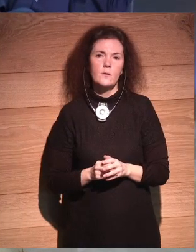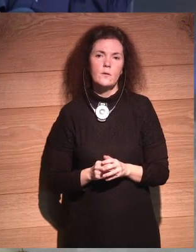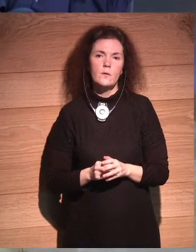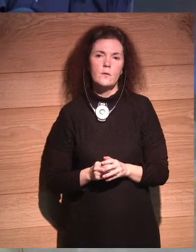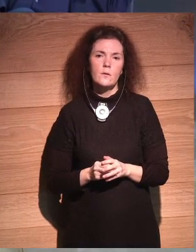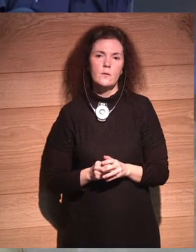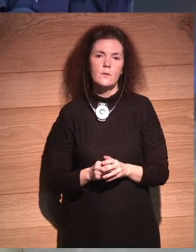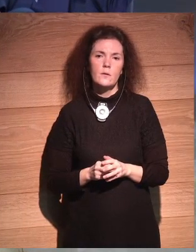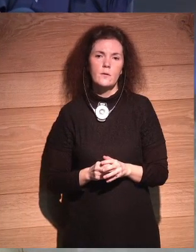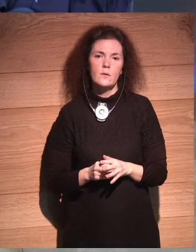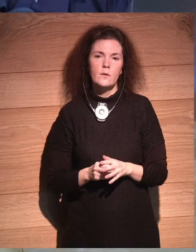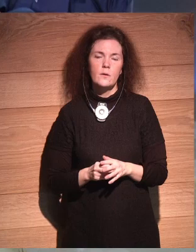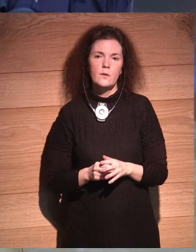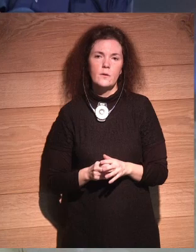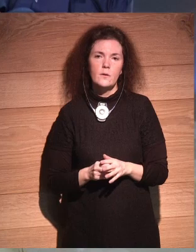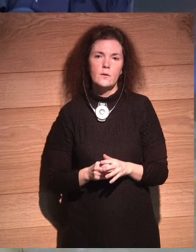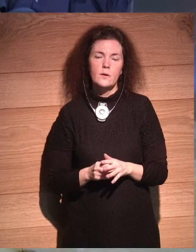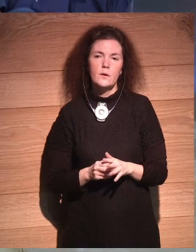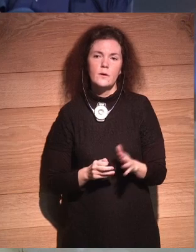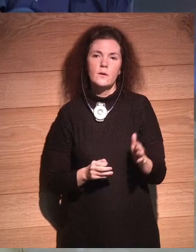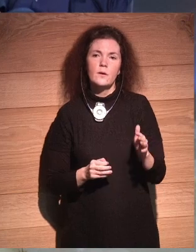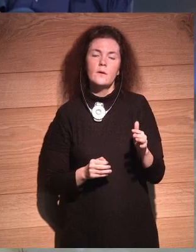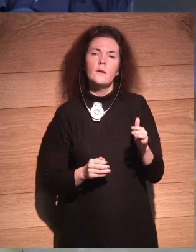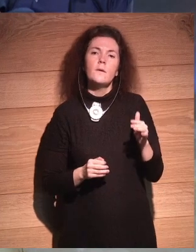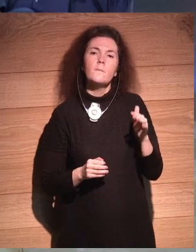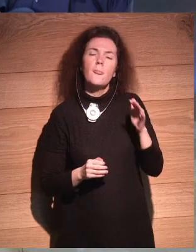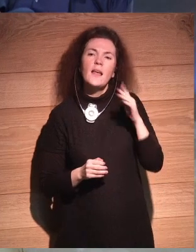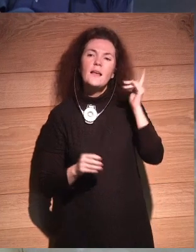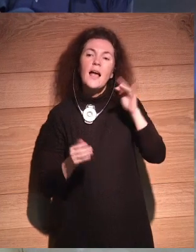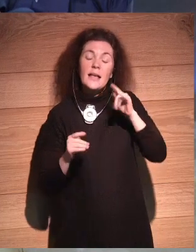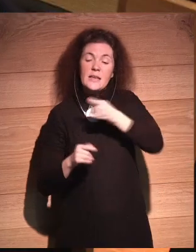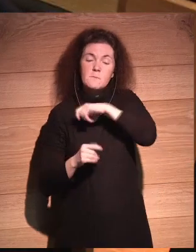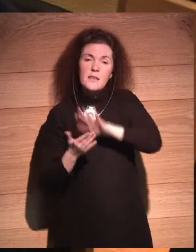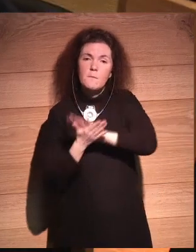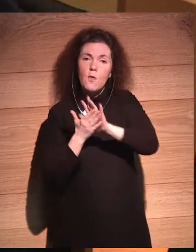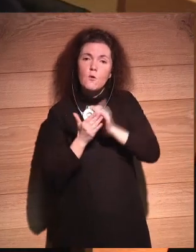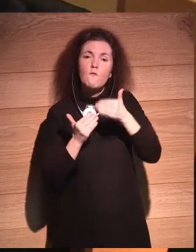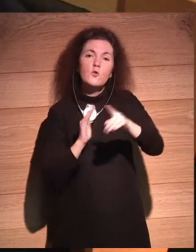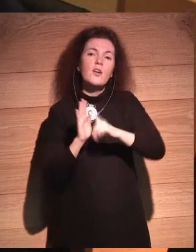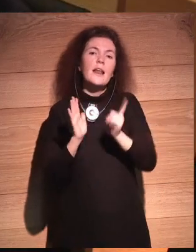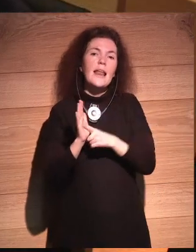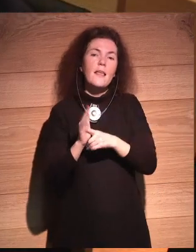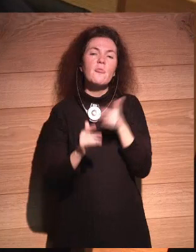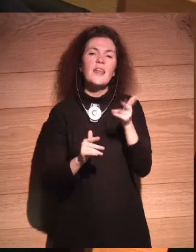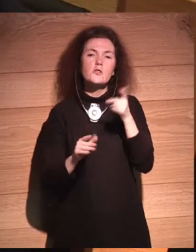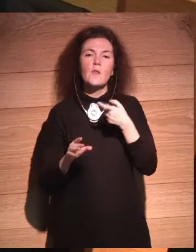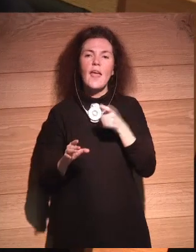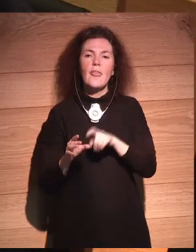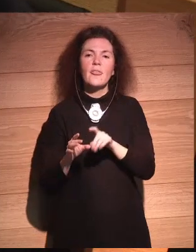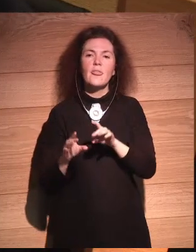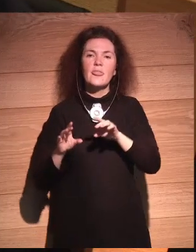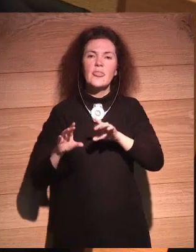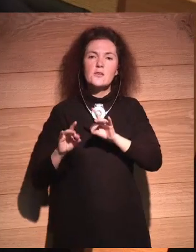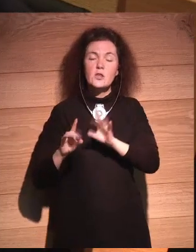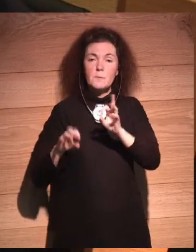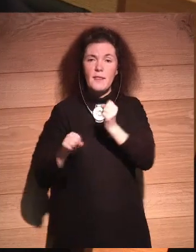ask. En español se ha debatido acerca de una futura ley de desconexión, el derecho a la desconexión, bueno, en este caso